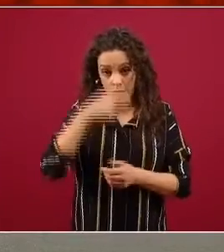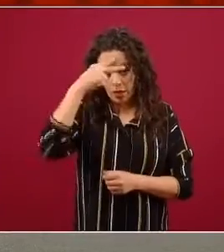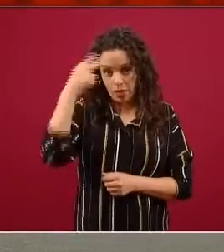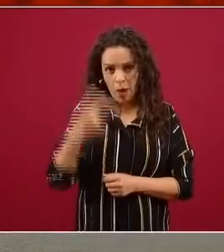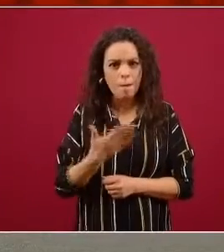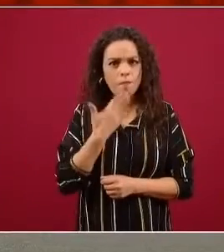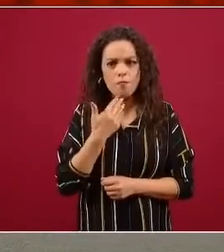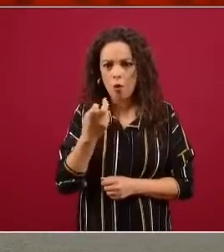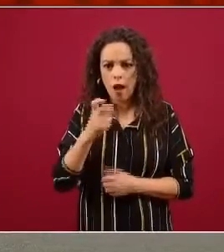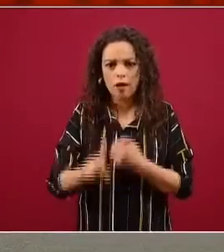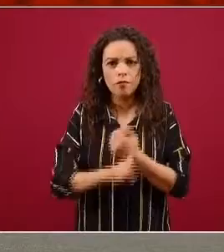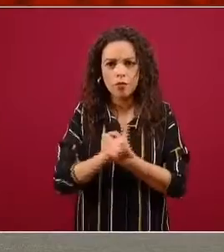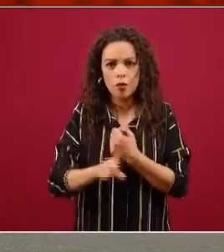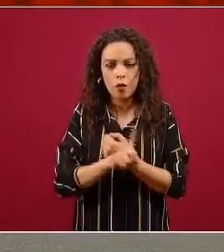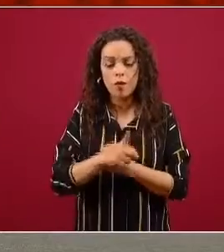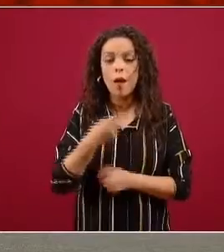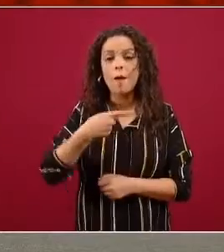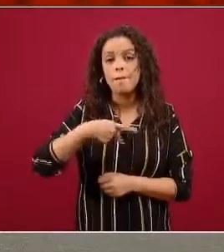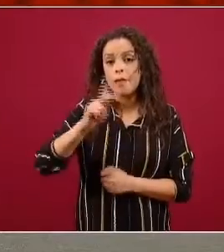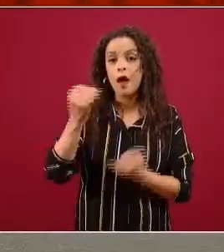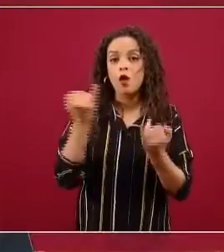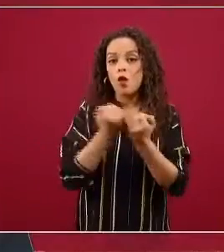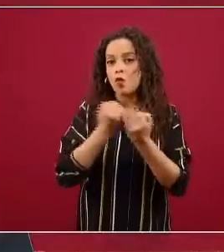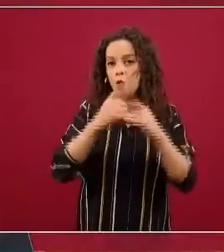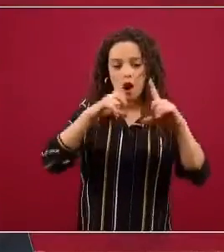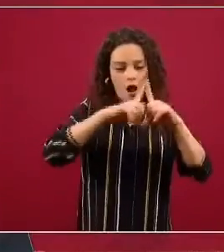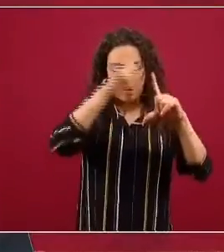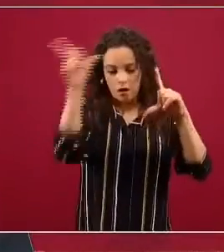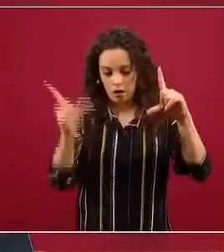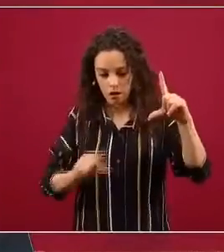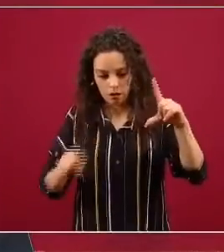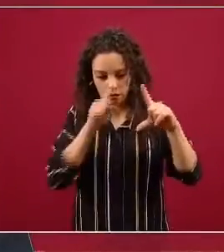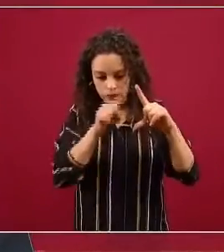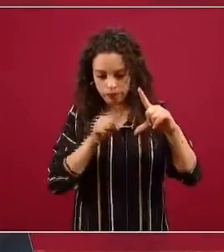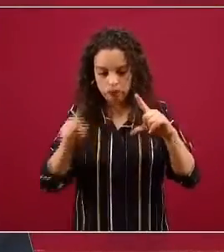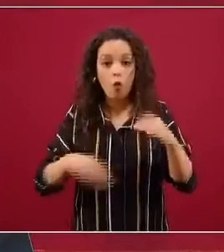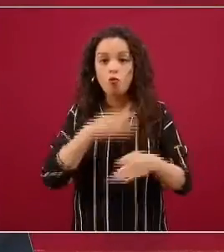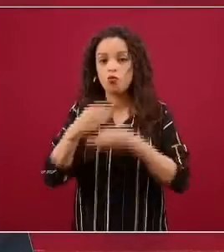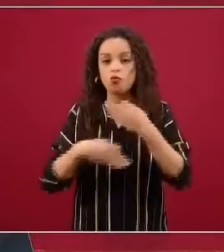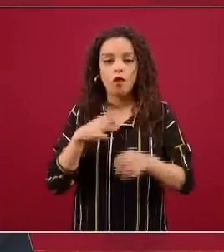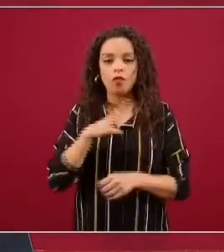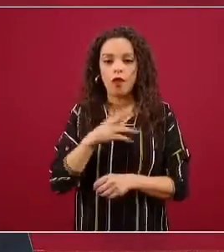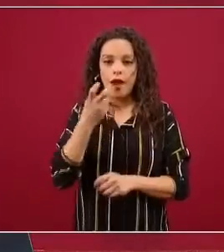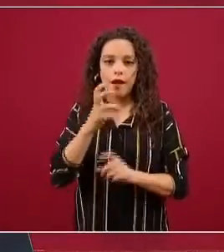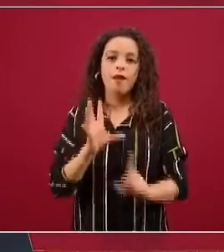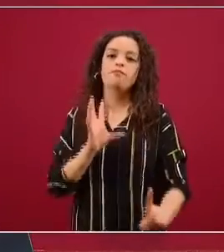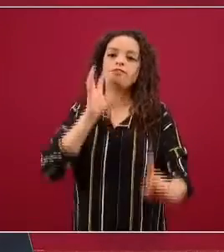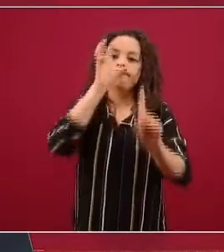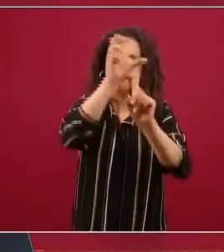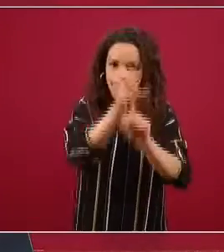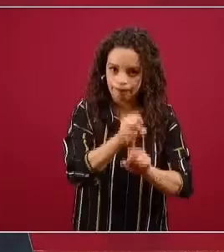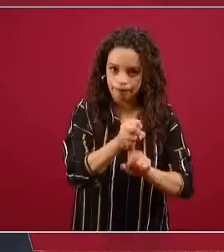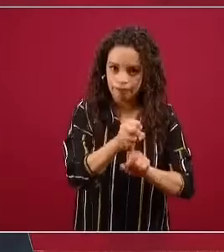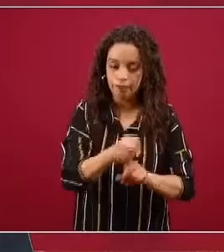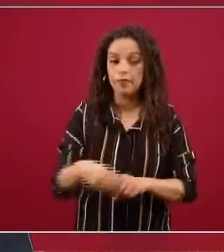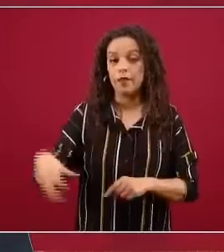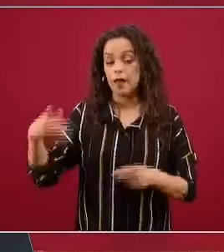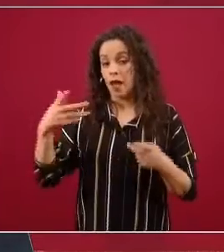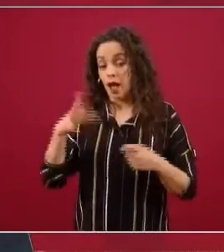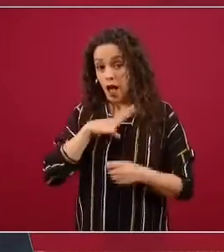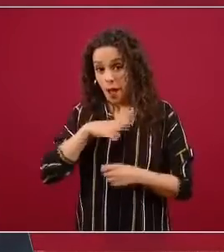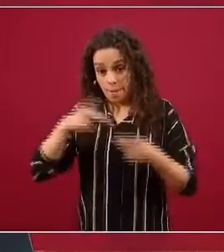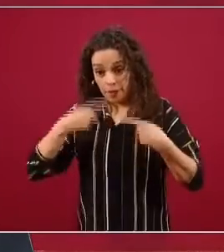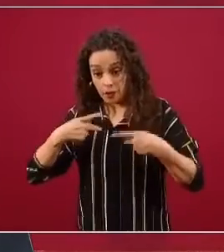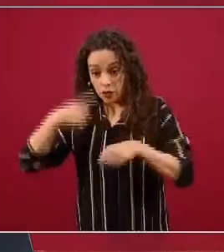sí, igual que todo el país, tenía hasta cierto punto este reto, que consiste en que las personas que están enfermas de COVID